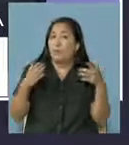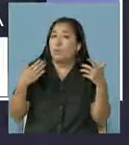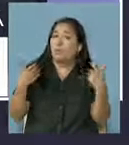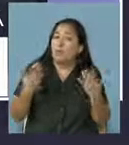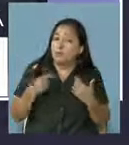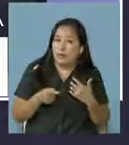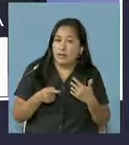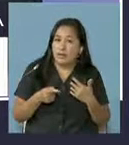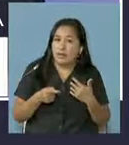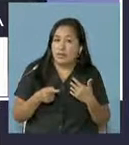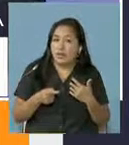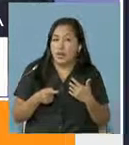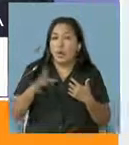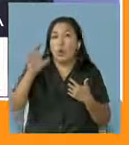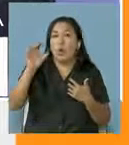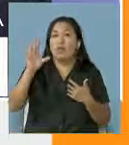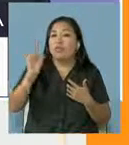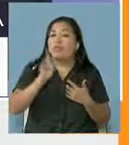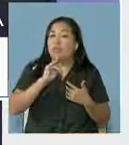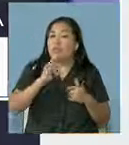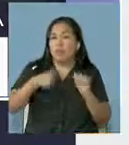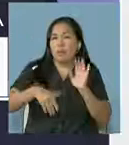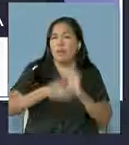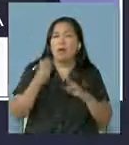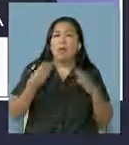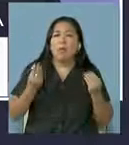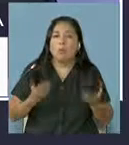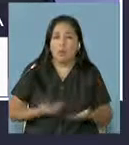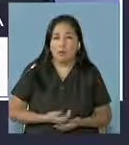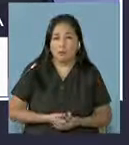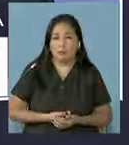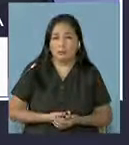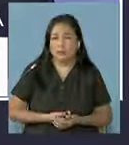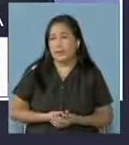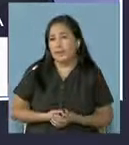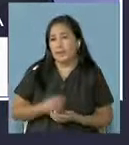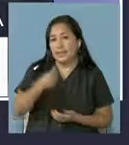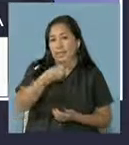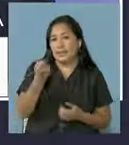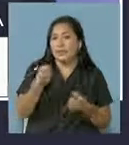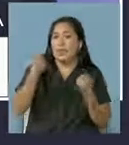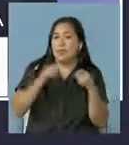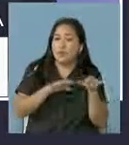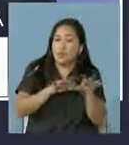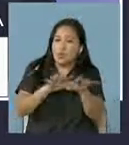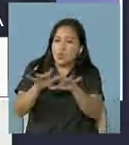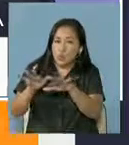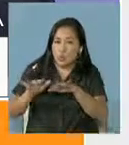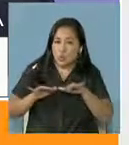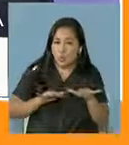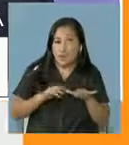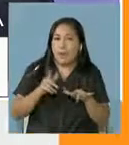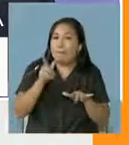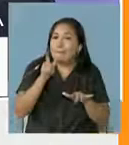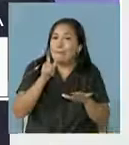este osela no siga siendo el técnico de ferro mira en la semana comenzaron a ver rumores se